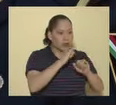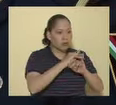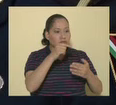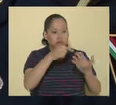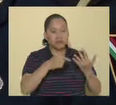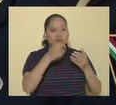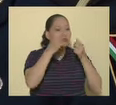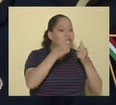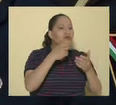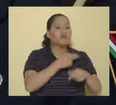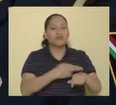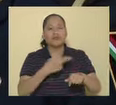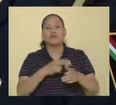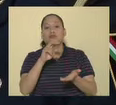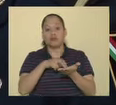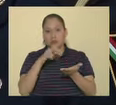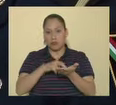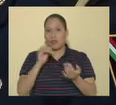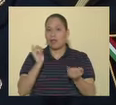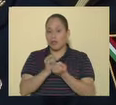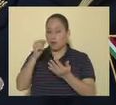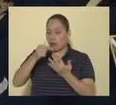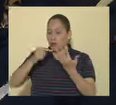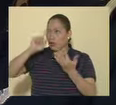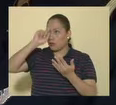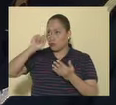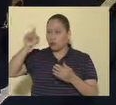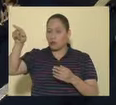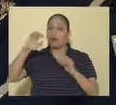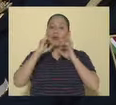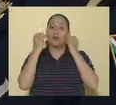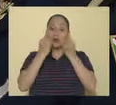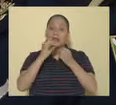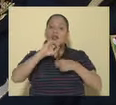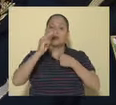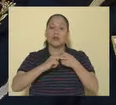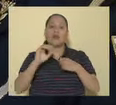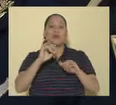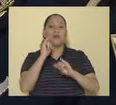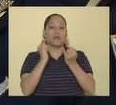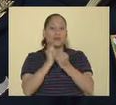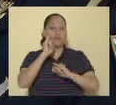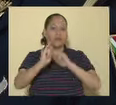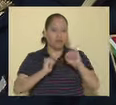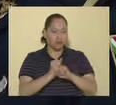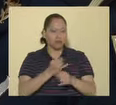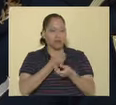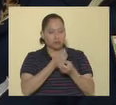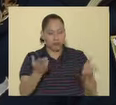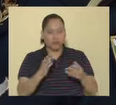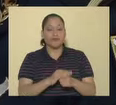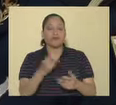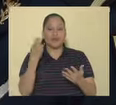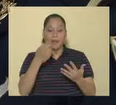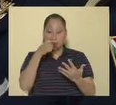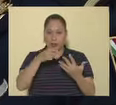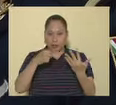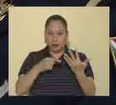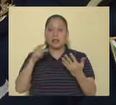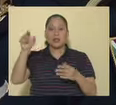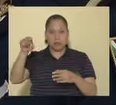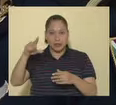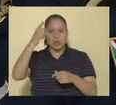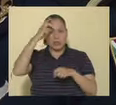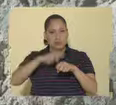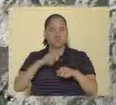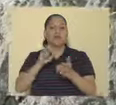y atender asimismo las recomendaciones que organismos tanto nacionales o internacionales emiten, y es una de las funciones que tiene la Dirección